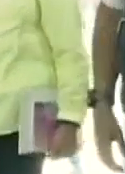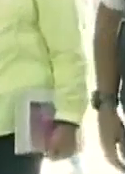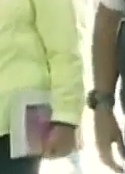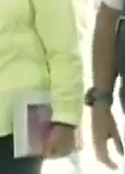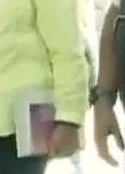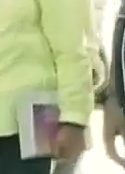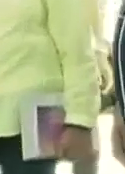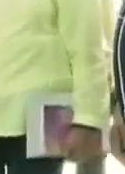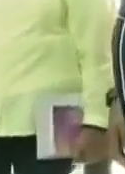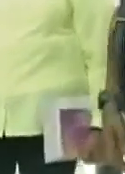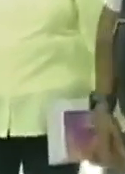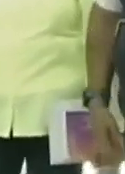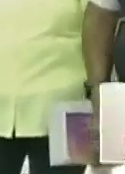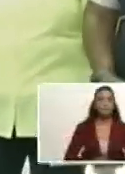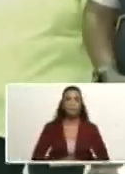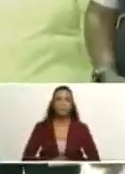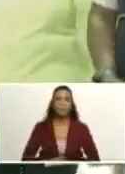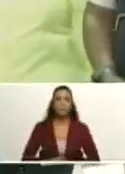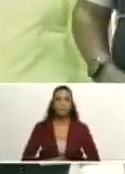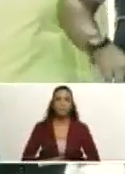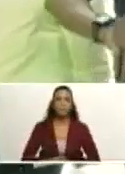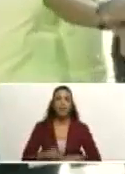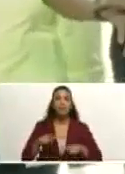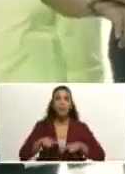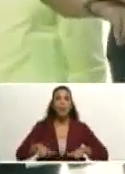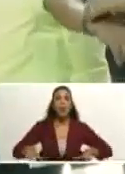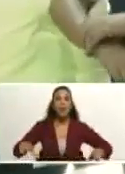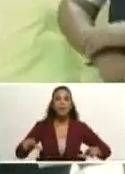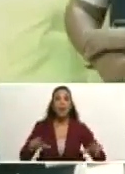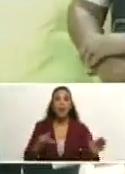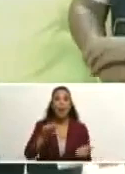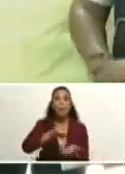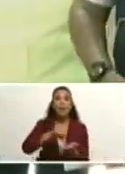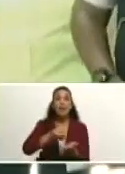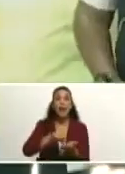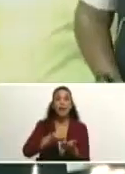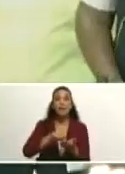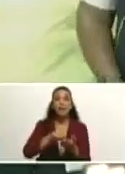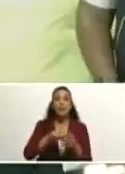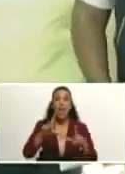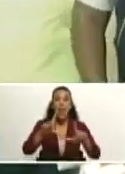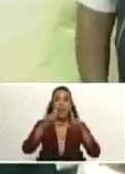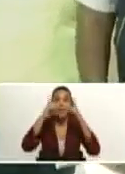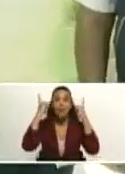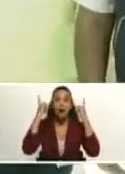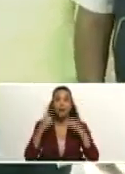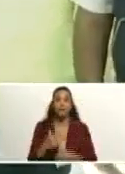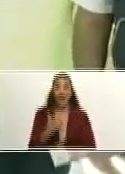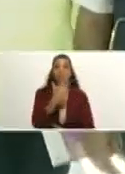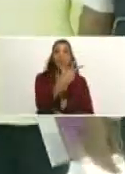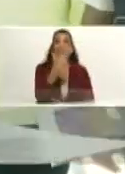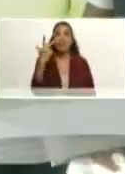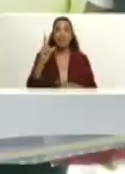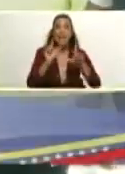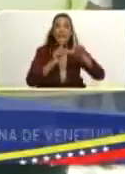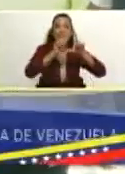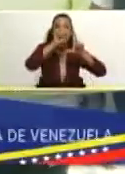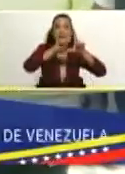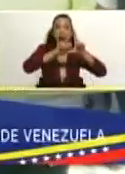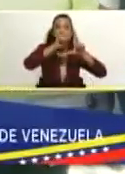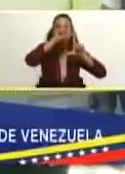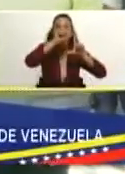calor de 33 grados a la sombra. Sabroso el calor de La Guaira. Aquí prendiendo la